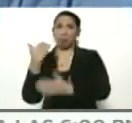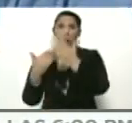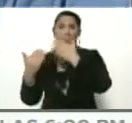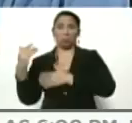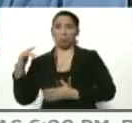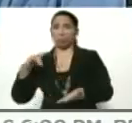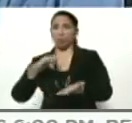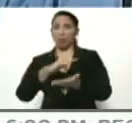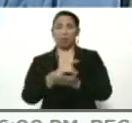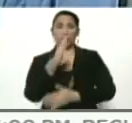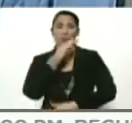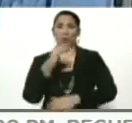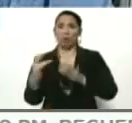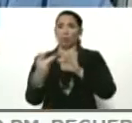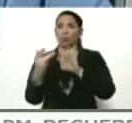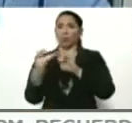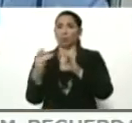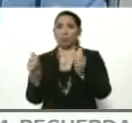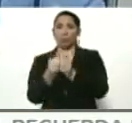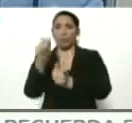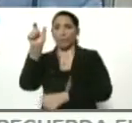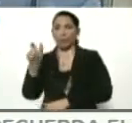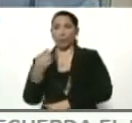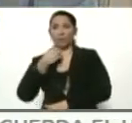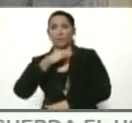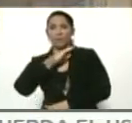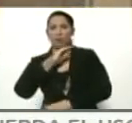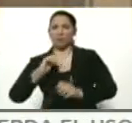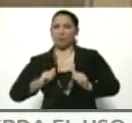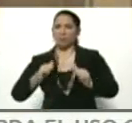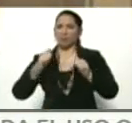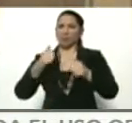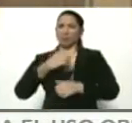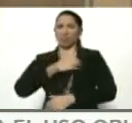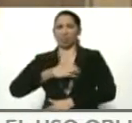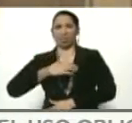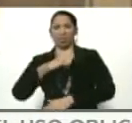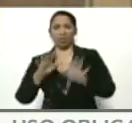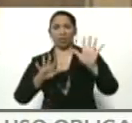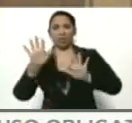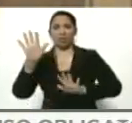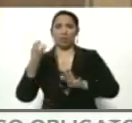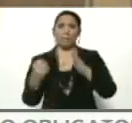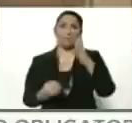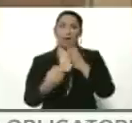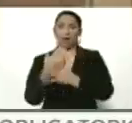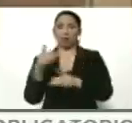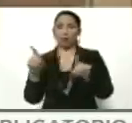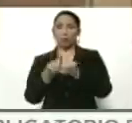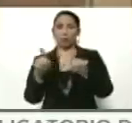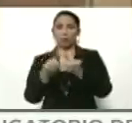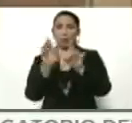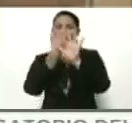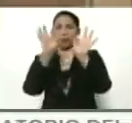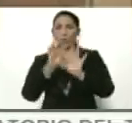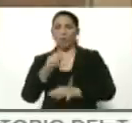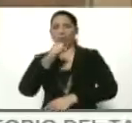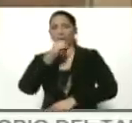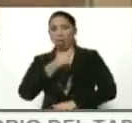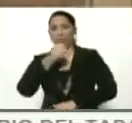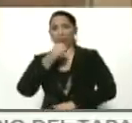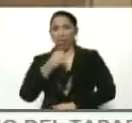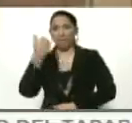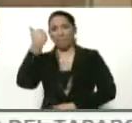viaje ni de contacto con casos. Inició sus síntomas el 15 de mayo, de igual forma tos,